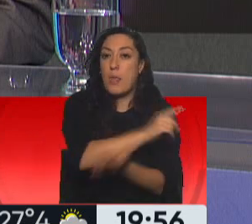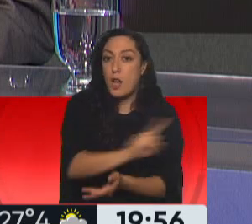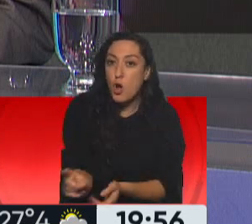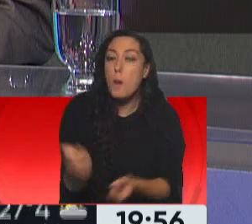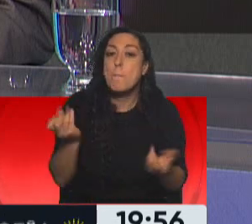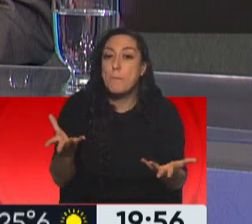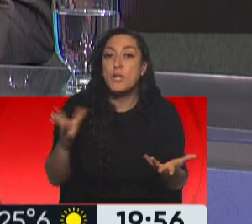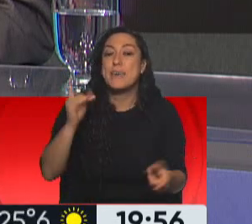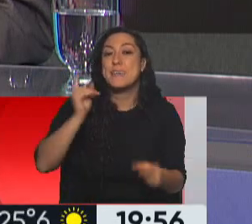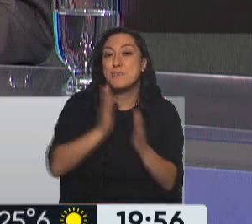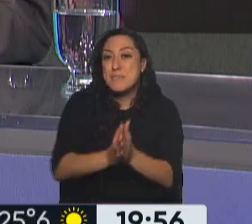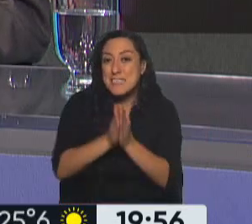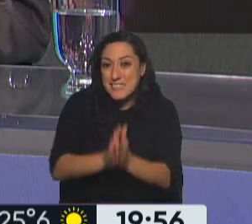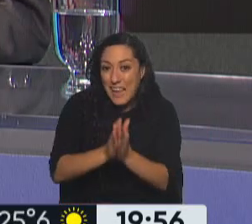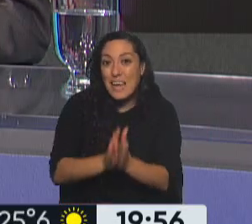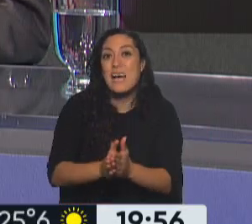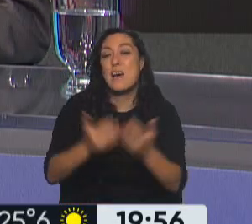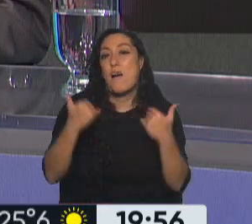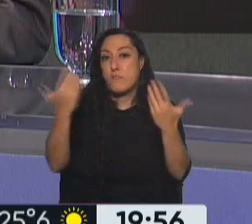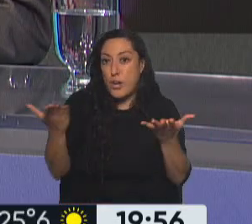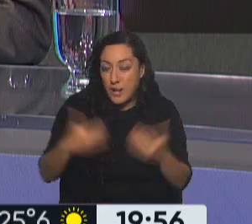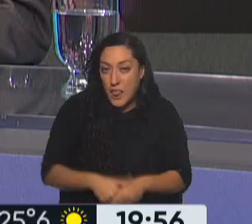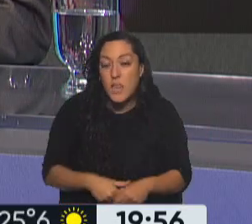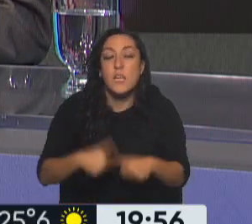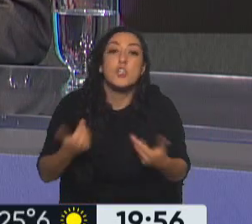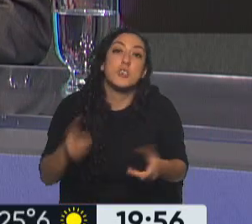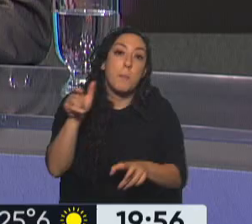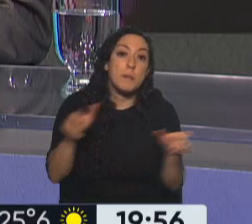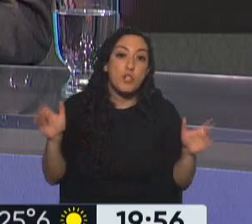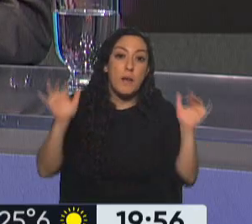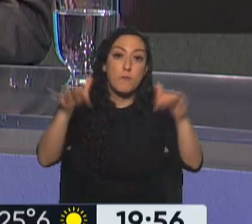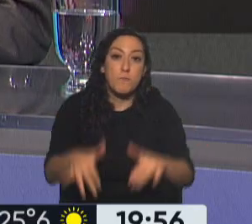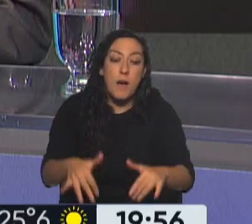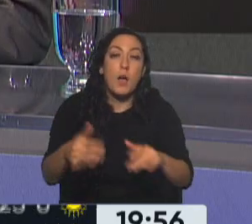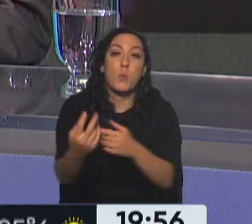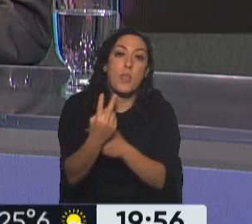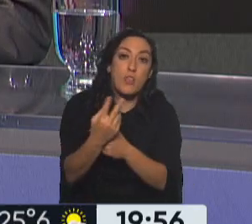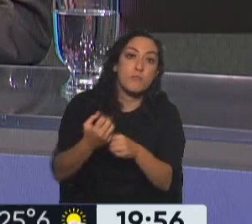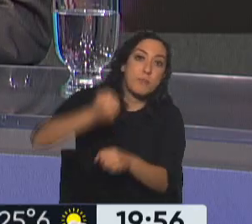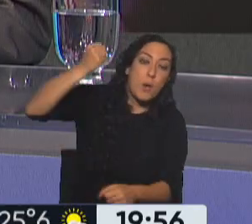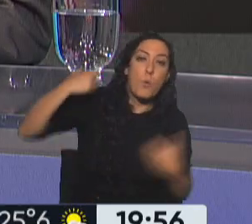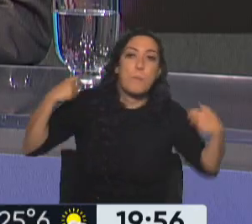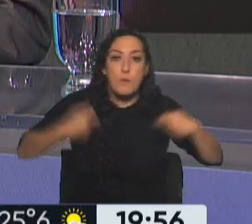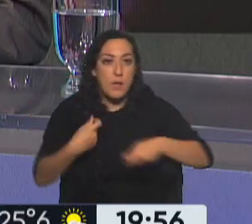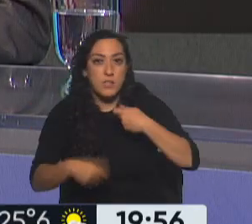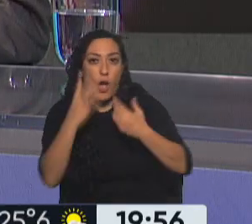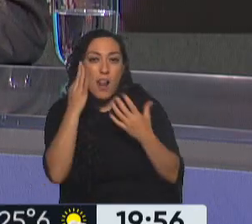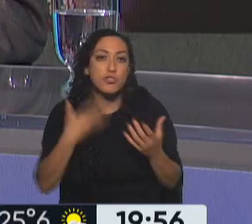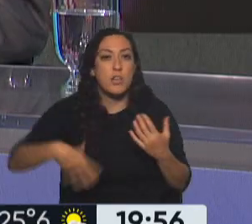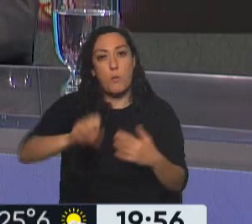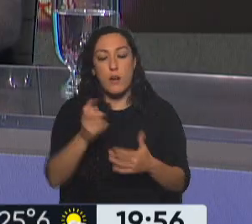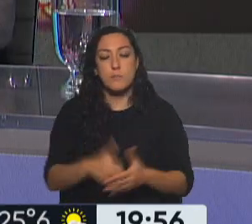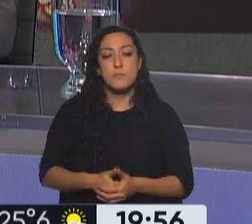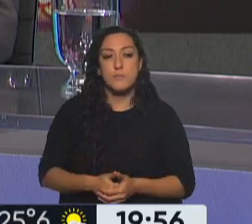ser, como bien contaba Gustavo, al aire libre, así que bueno, quienes vayan lleven algún tipo de protección porque por supuesto va a ser allí. Pero ahora